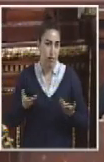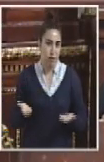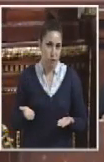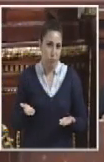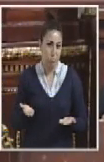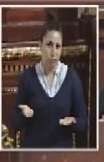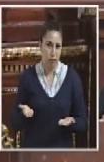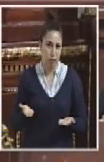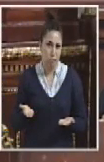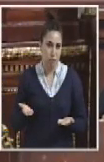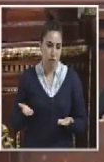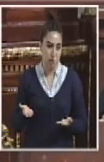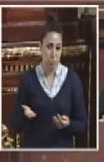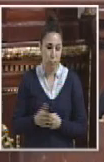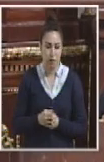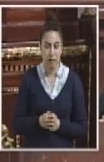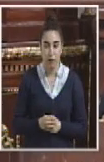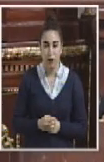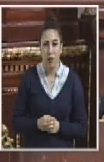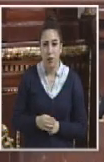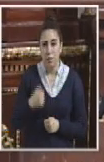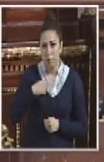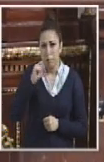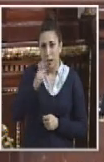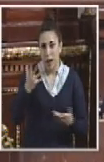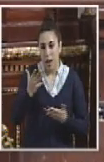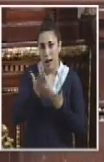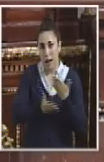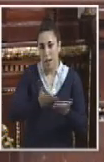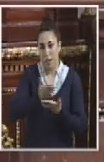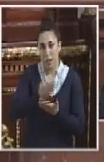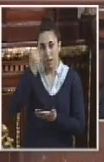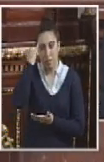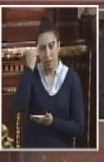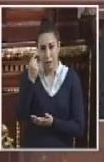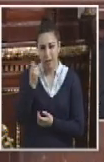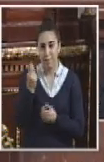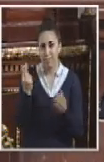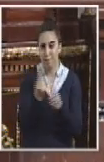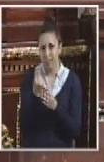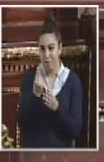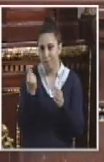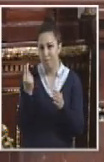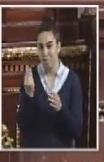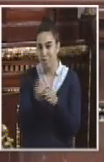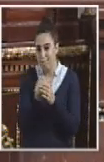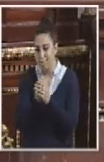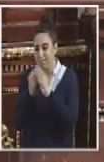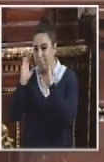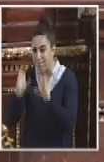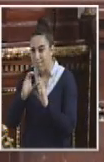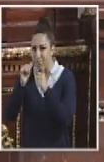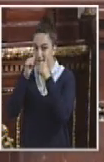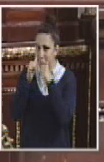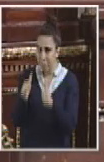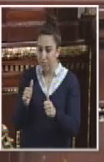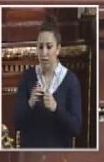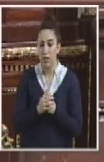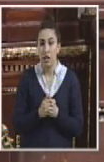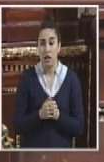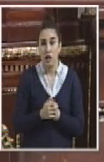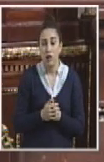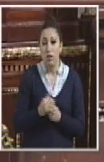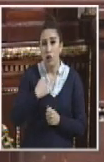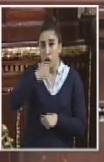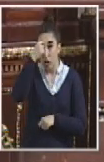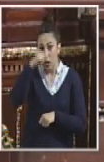opción proponemos para los adultos mayores que requieran este tipo de cuidados. Así, Consideramos prioritario